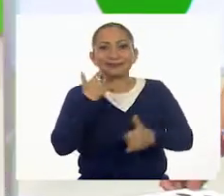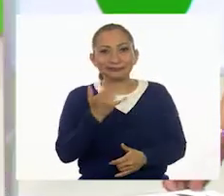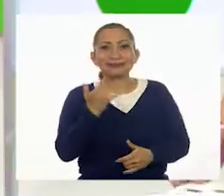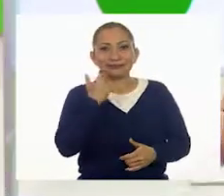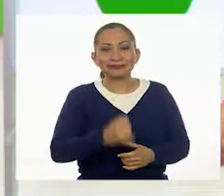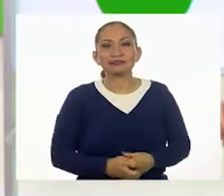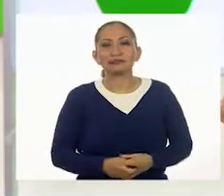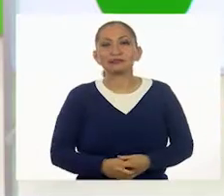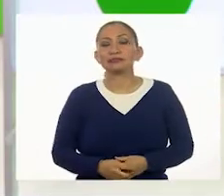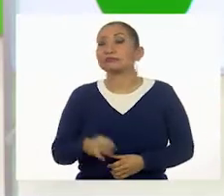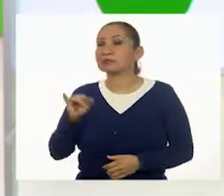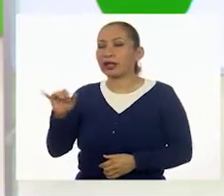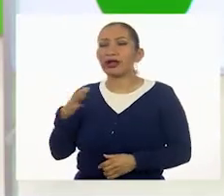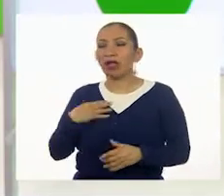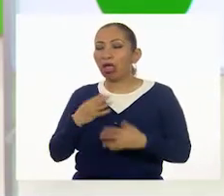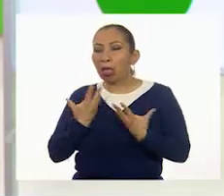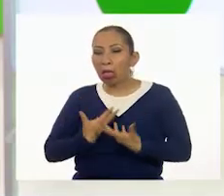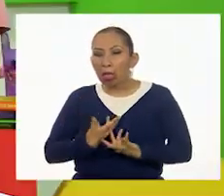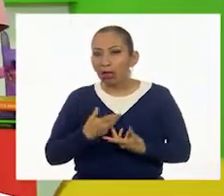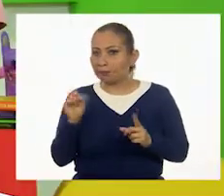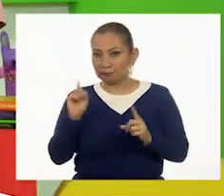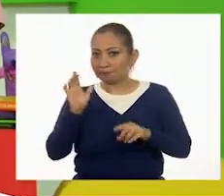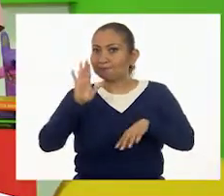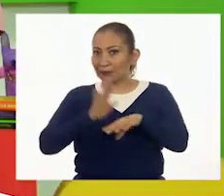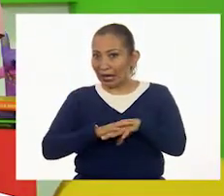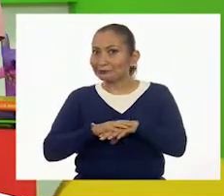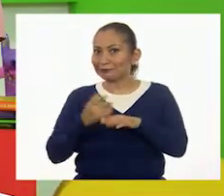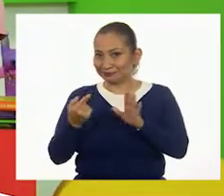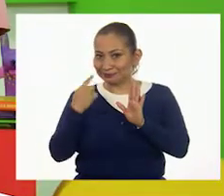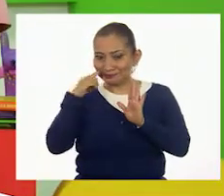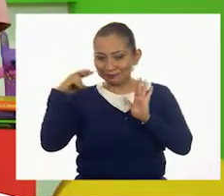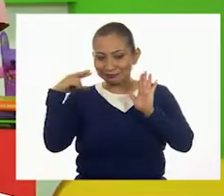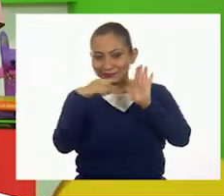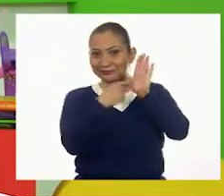Sí. Así es. No se desanimen. Tenemos otra oportunidad.